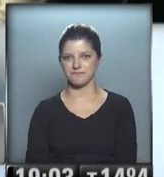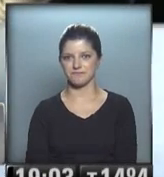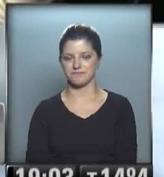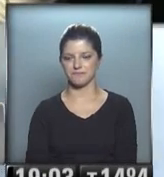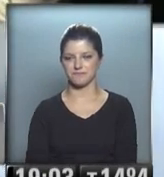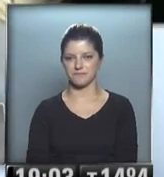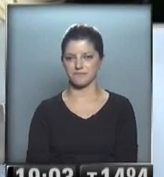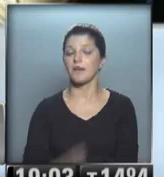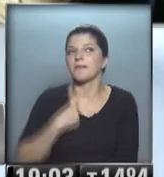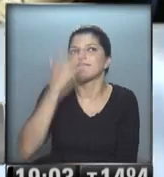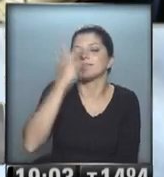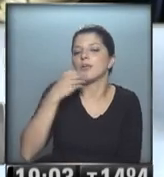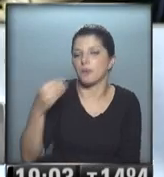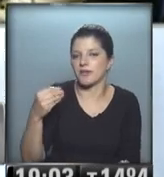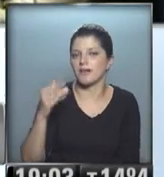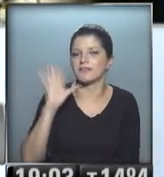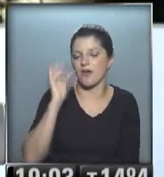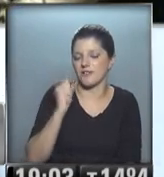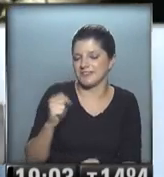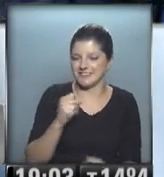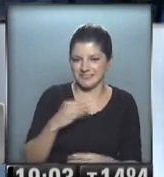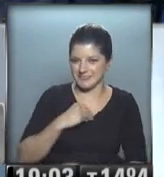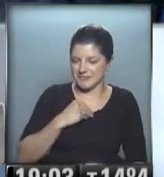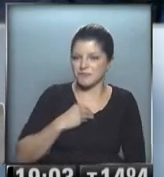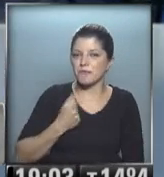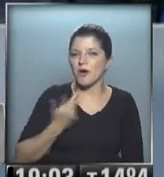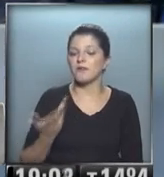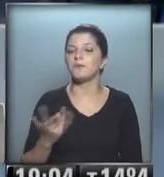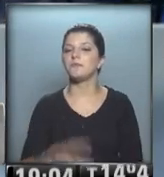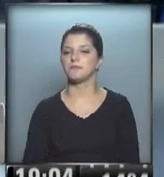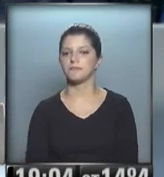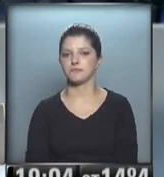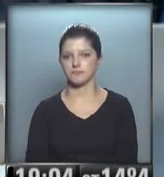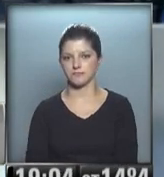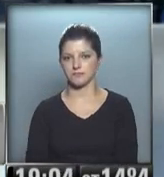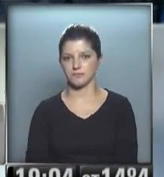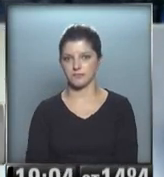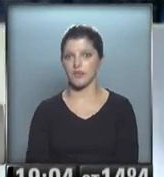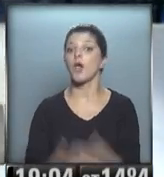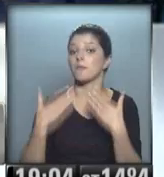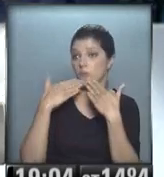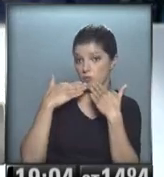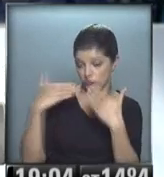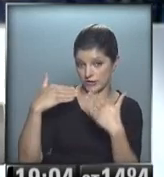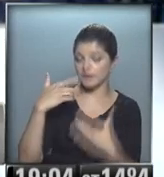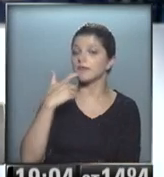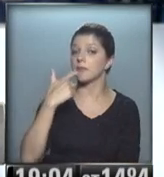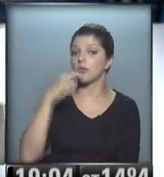Me encanta porque es una cosa apasionante. Bueno, muchas gracias. Ahora pasamos también